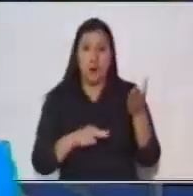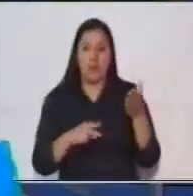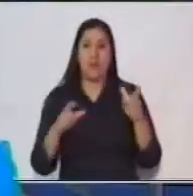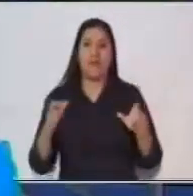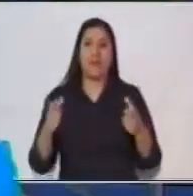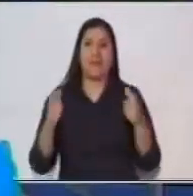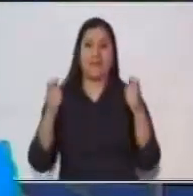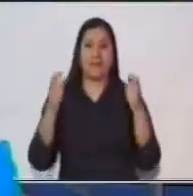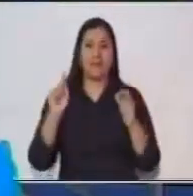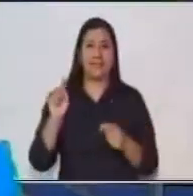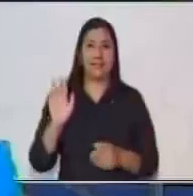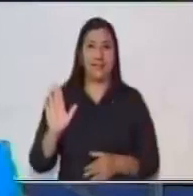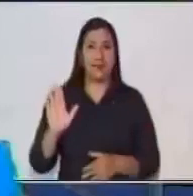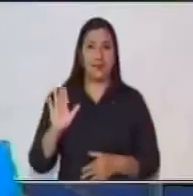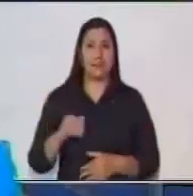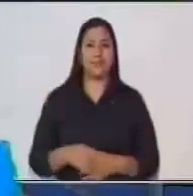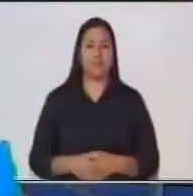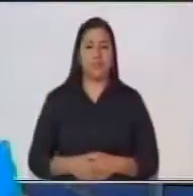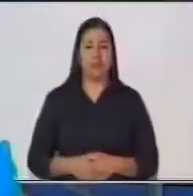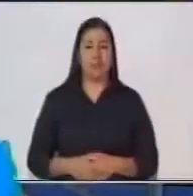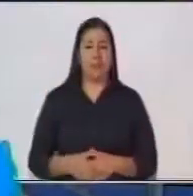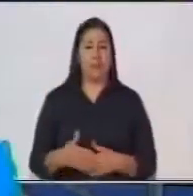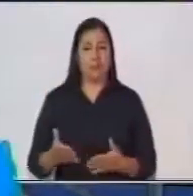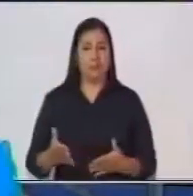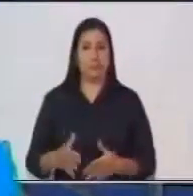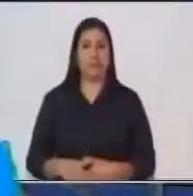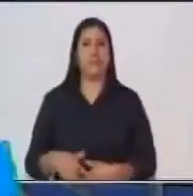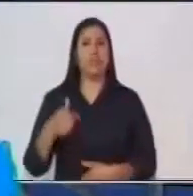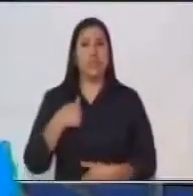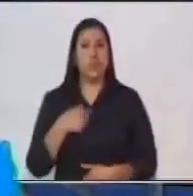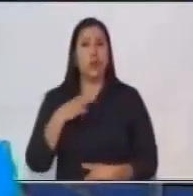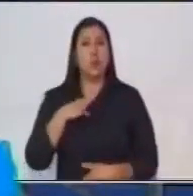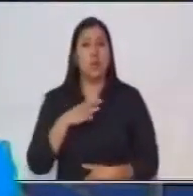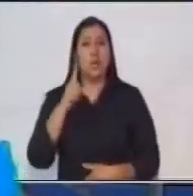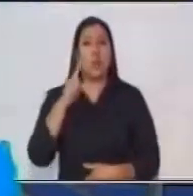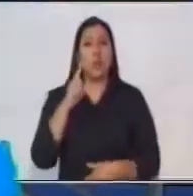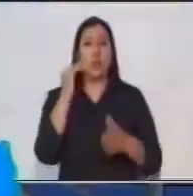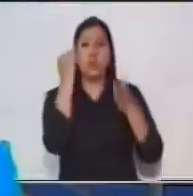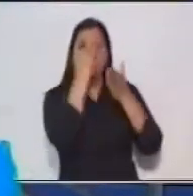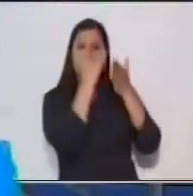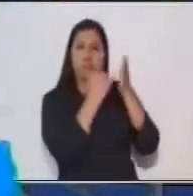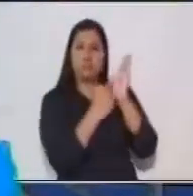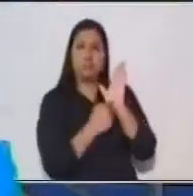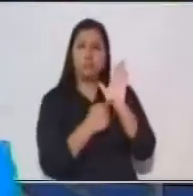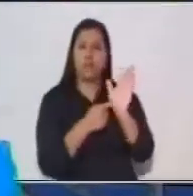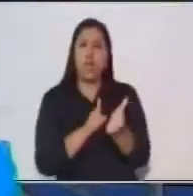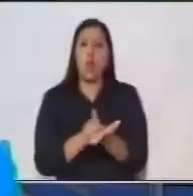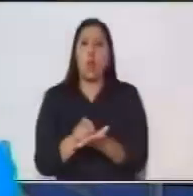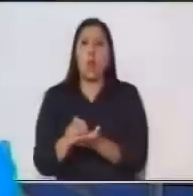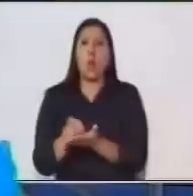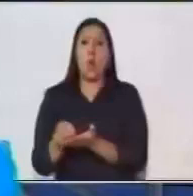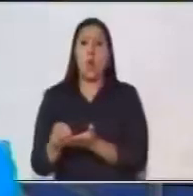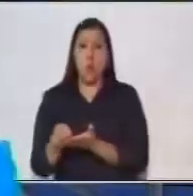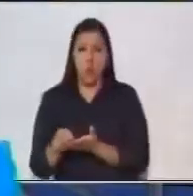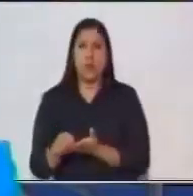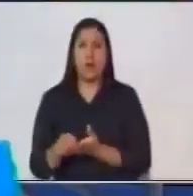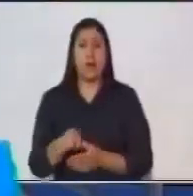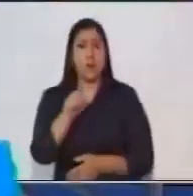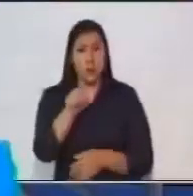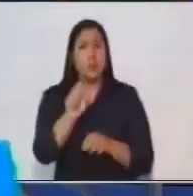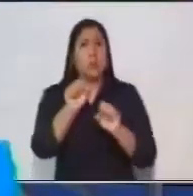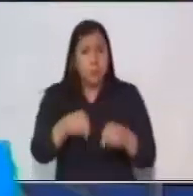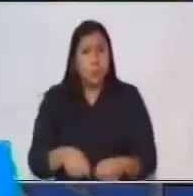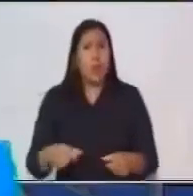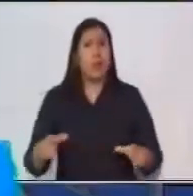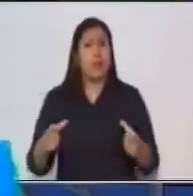creación. Acá tengo únicamente la imagen de la oruga en el inicio. Usted puede